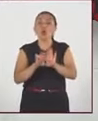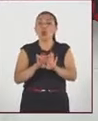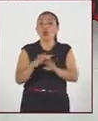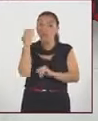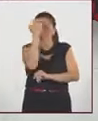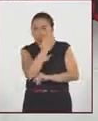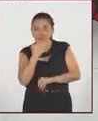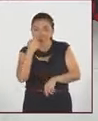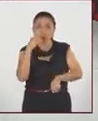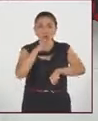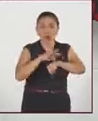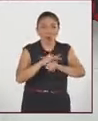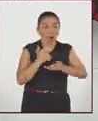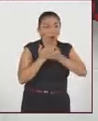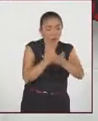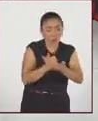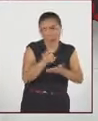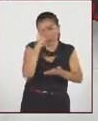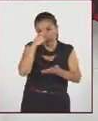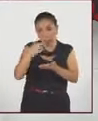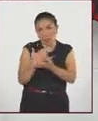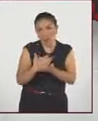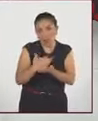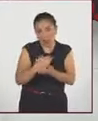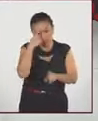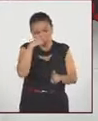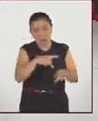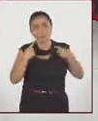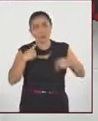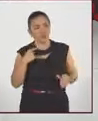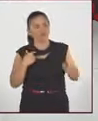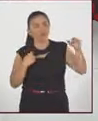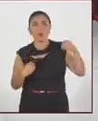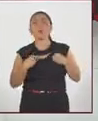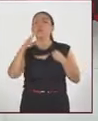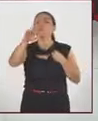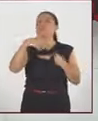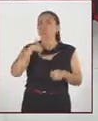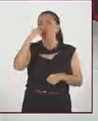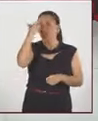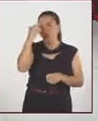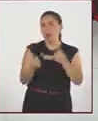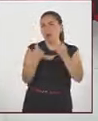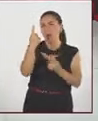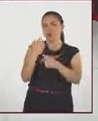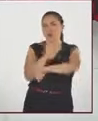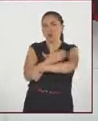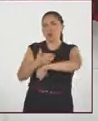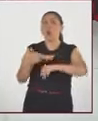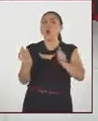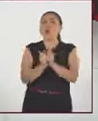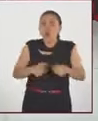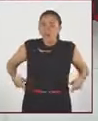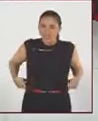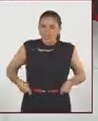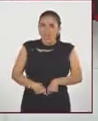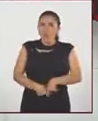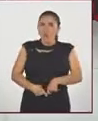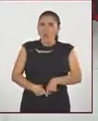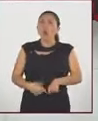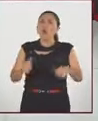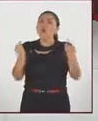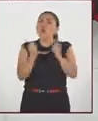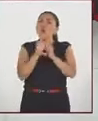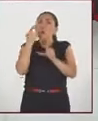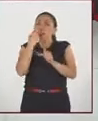lo que implica para la persona, ¿no? Yo recuerdo tener a compañeros que tenían un cinturón y tenían como unas mangueras.